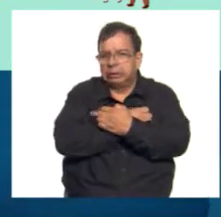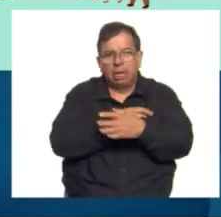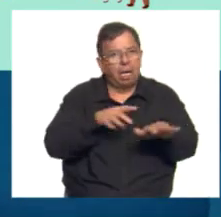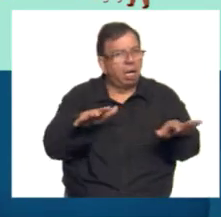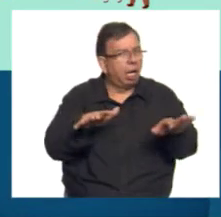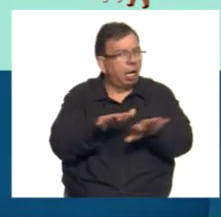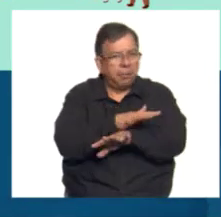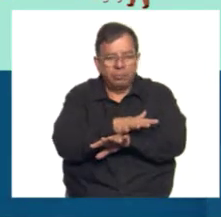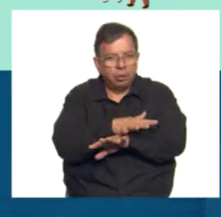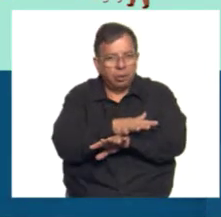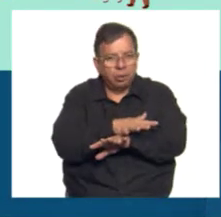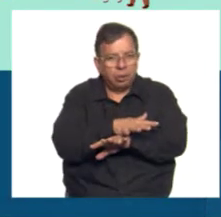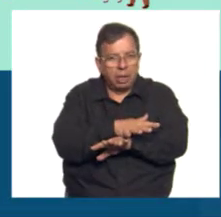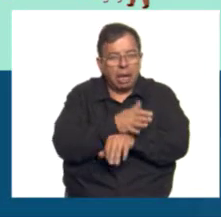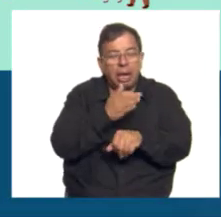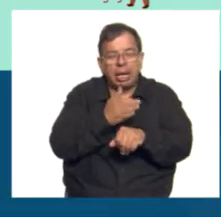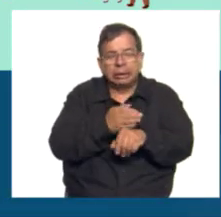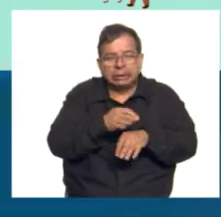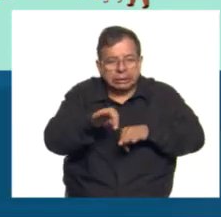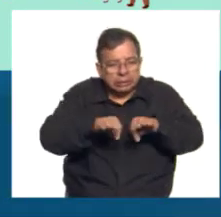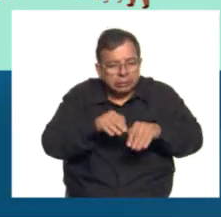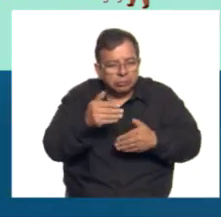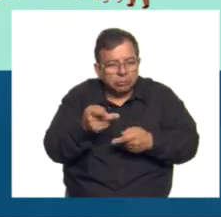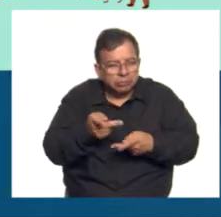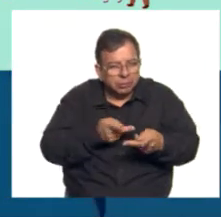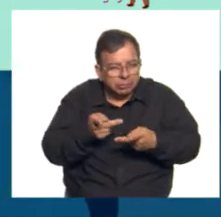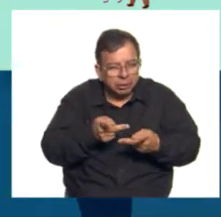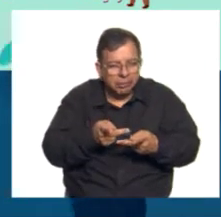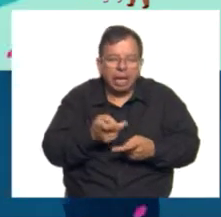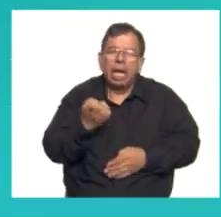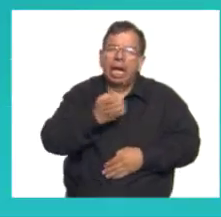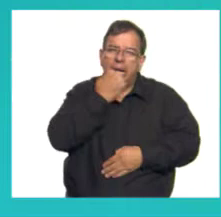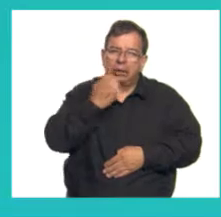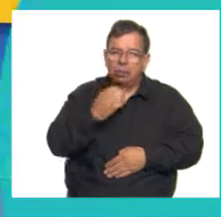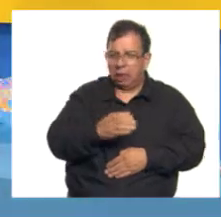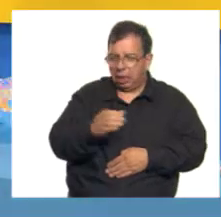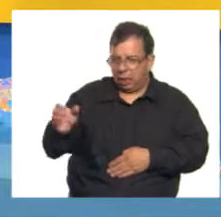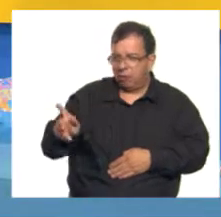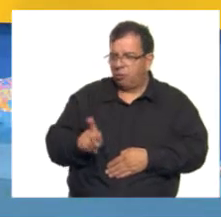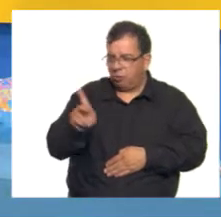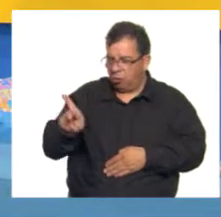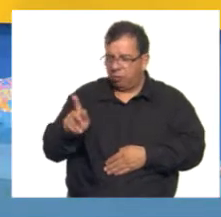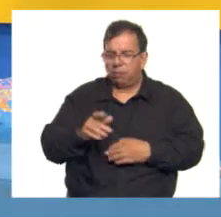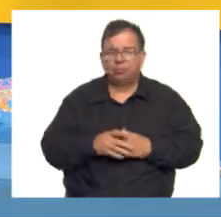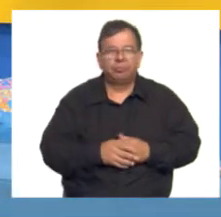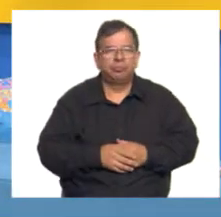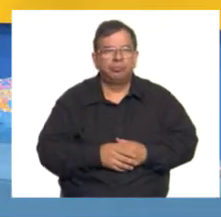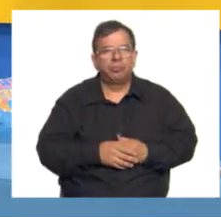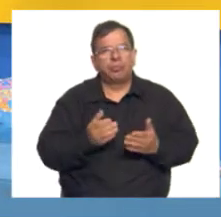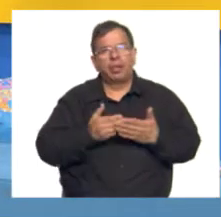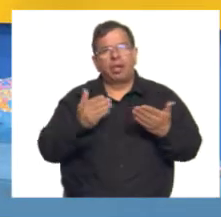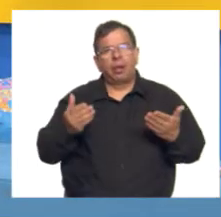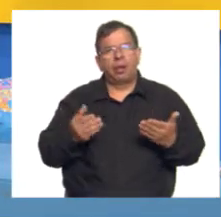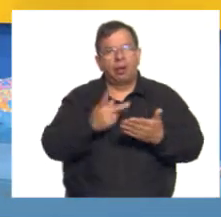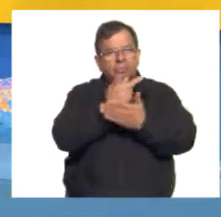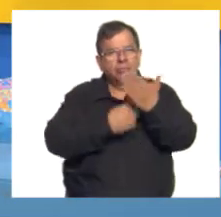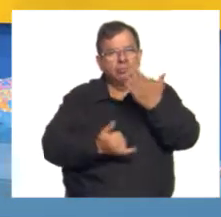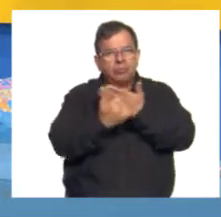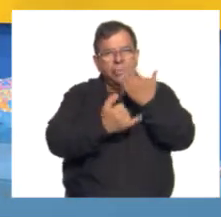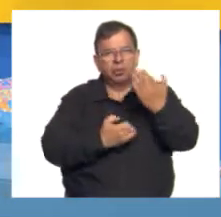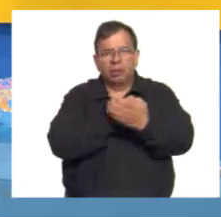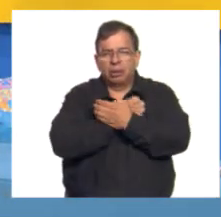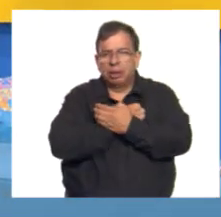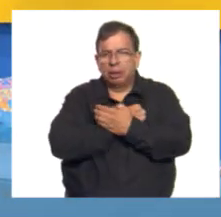buscaba preparar para el trabajo, lo que incluía las escuelas rurales. Ahora bien, este proyecto educativo